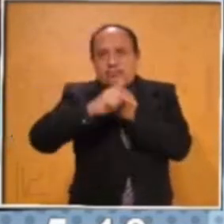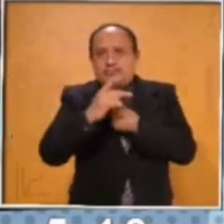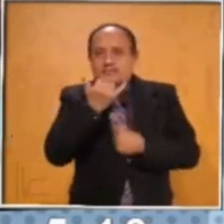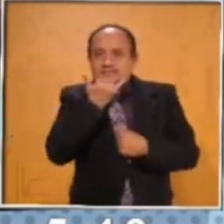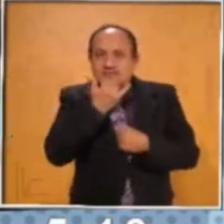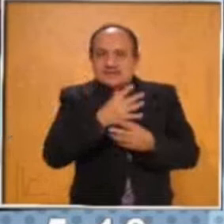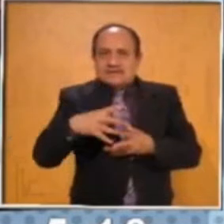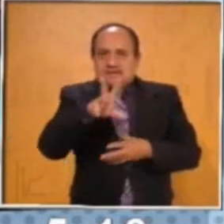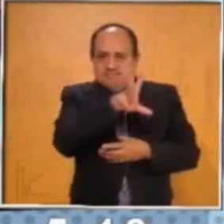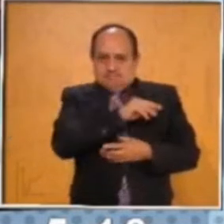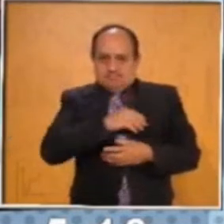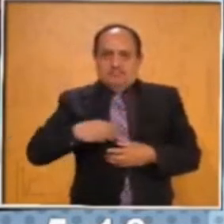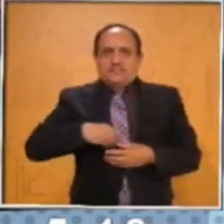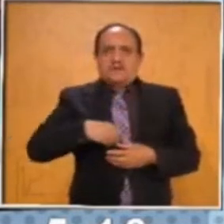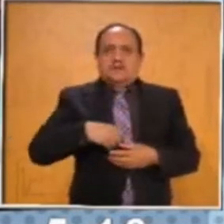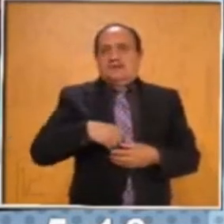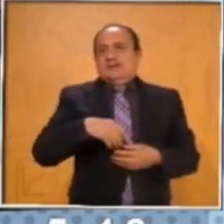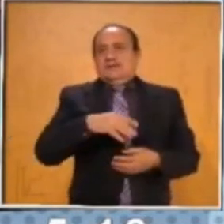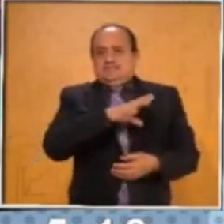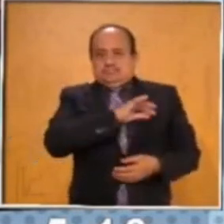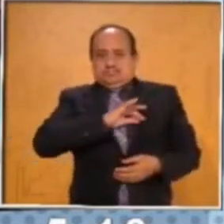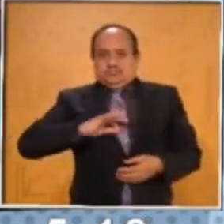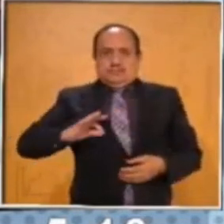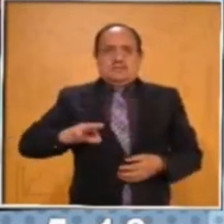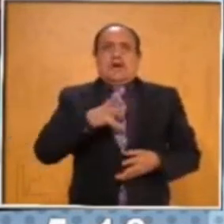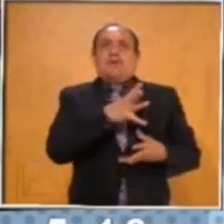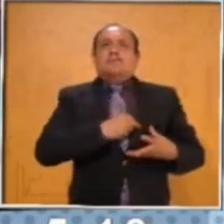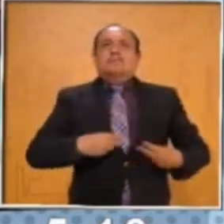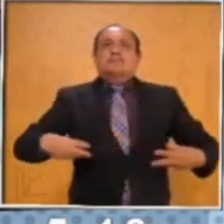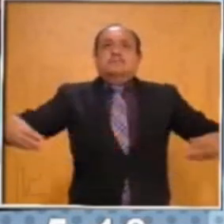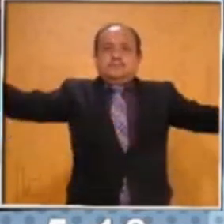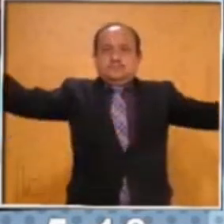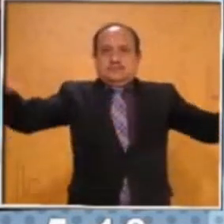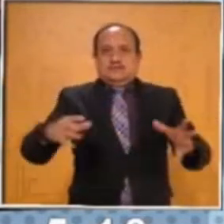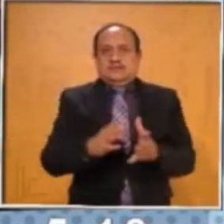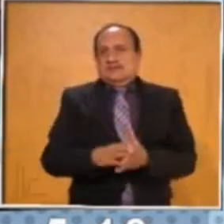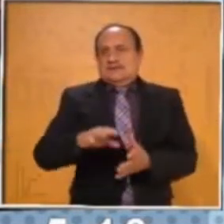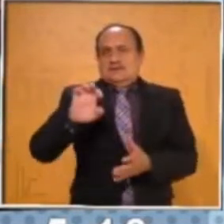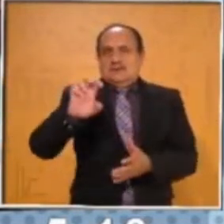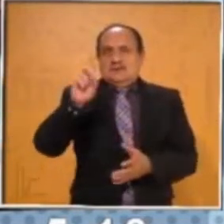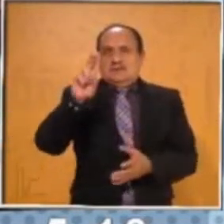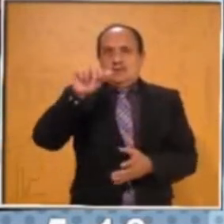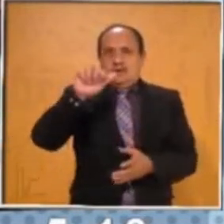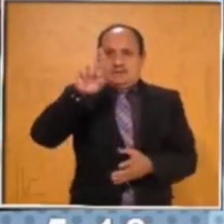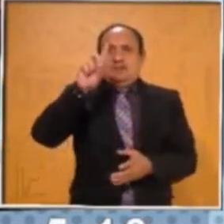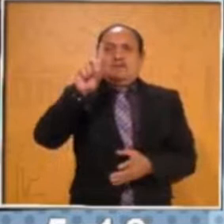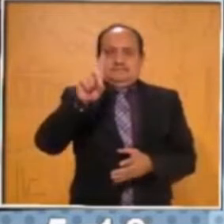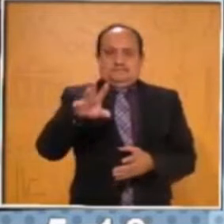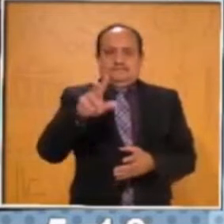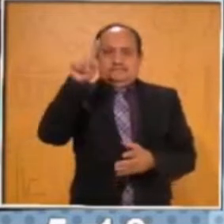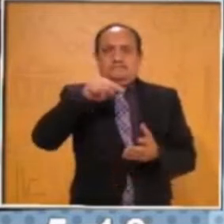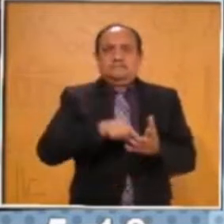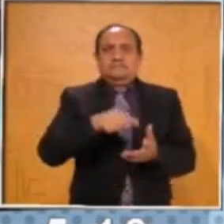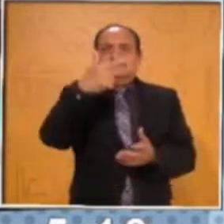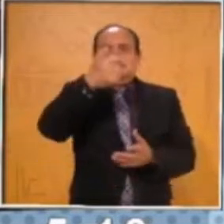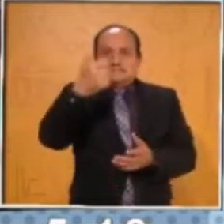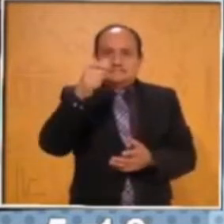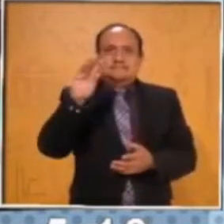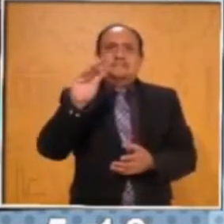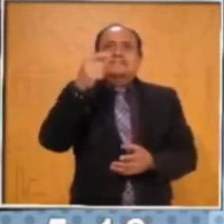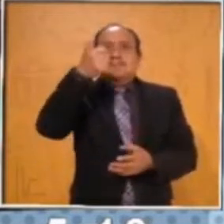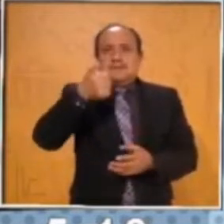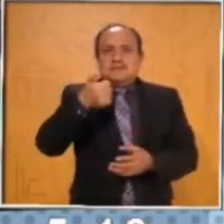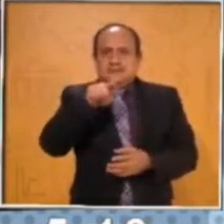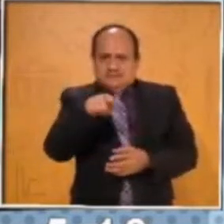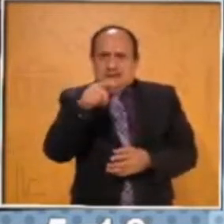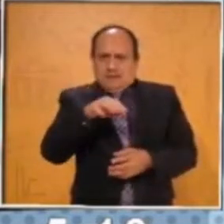de la viruela, estaba alimentándose hasta llenar. Edward Jenner, en 1796, quien la